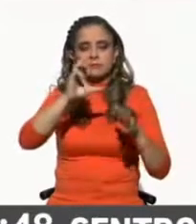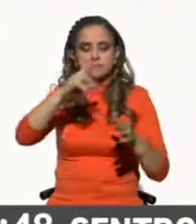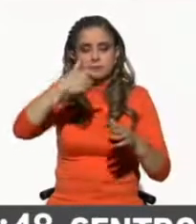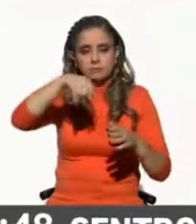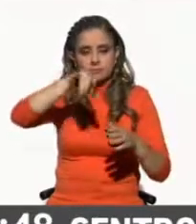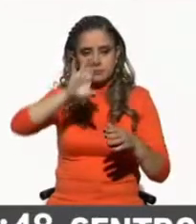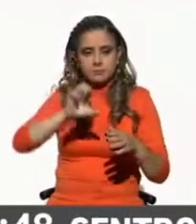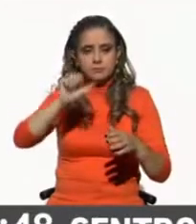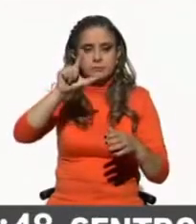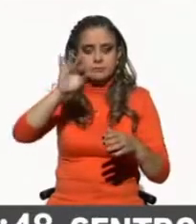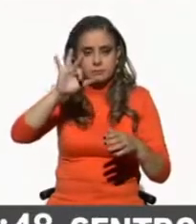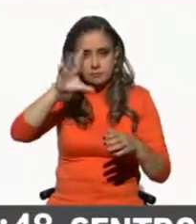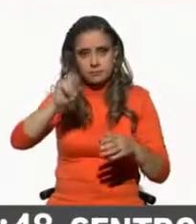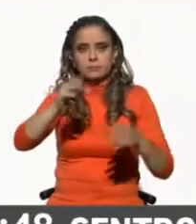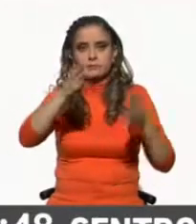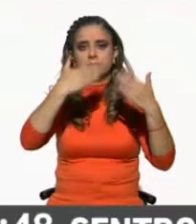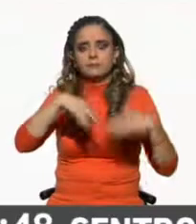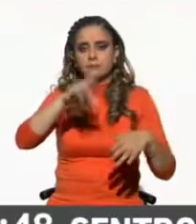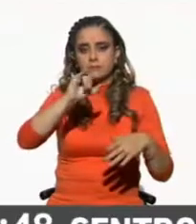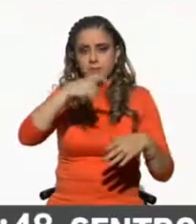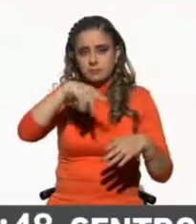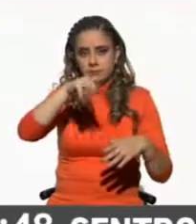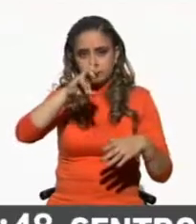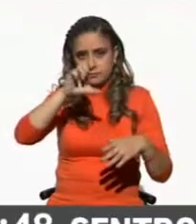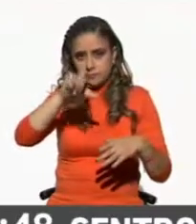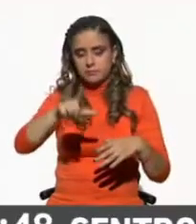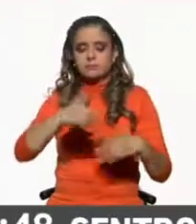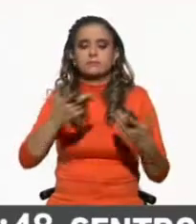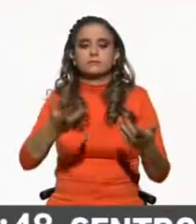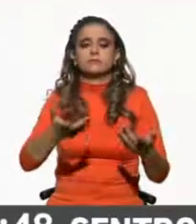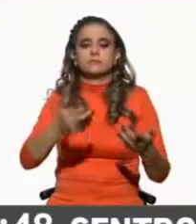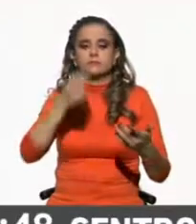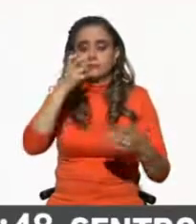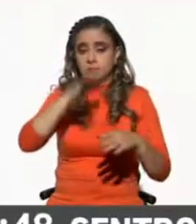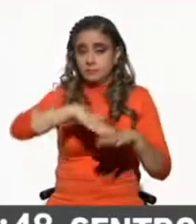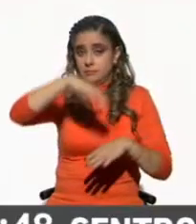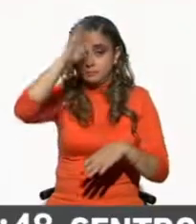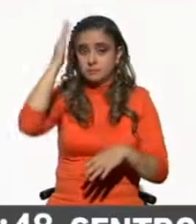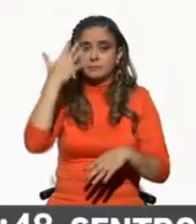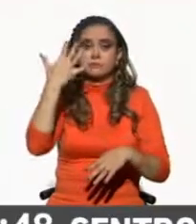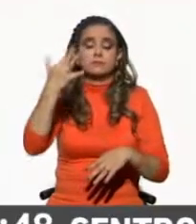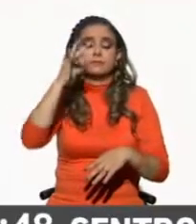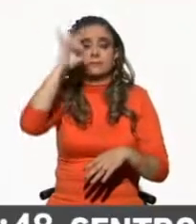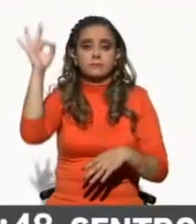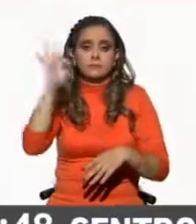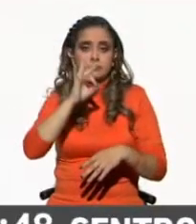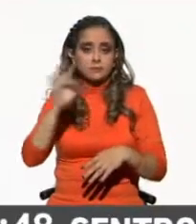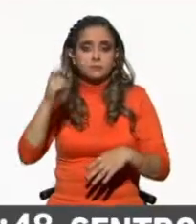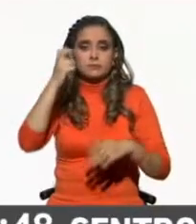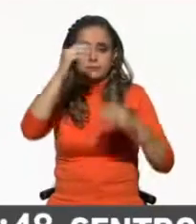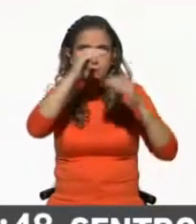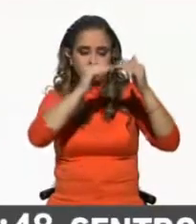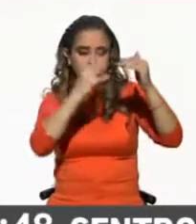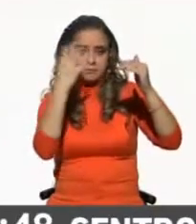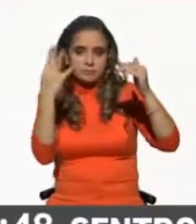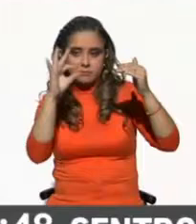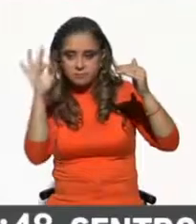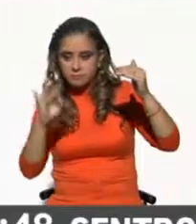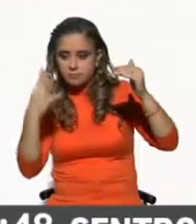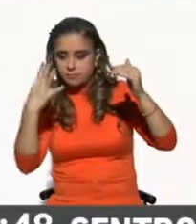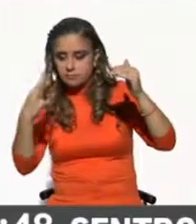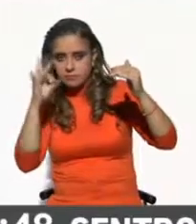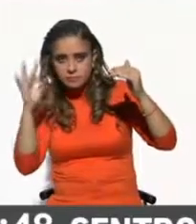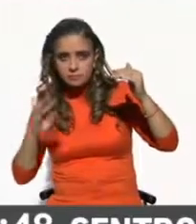Alfaro, Miguel Ángel Riquelme, ¿no? Y de ahí, el más alto es de 5%, y de ahí vienes bajando a